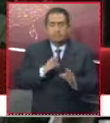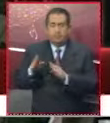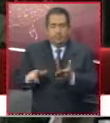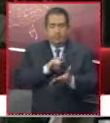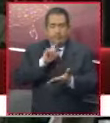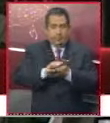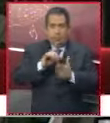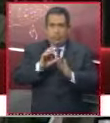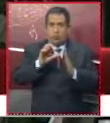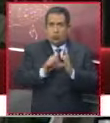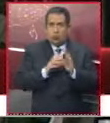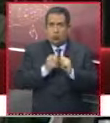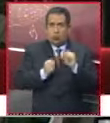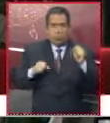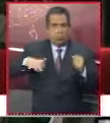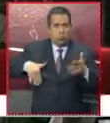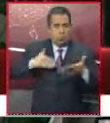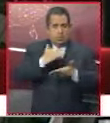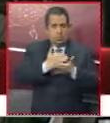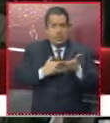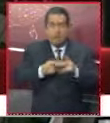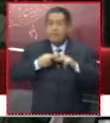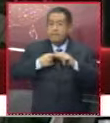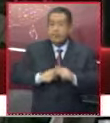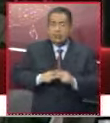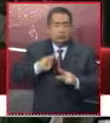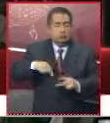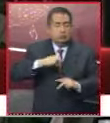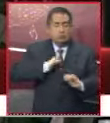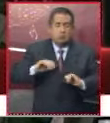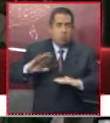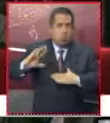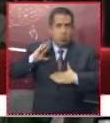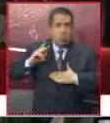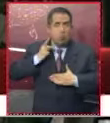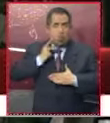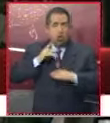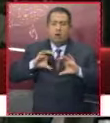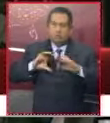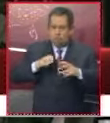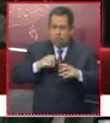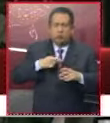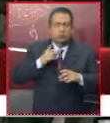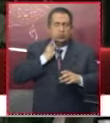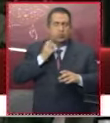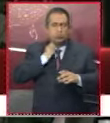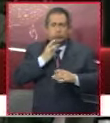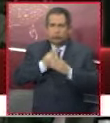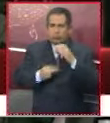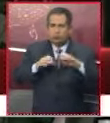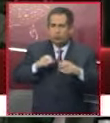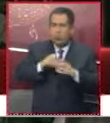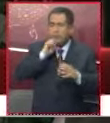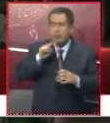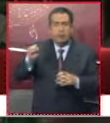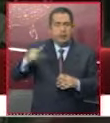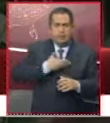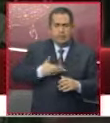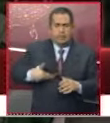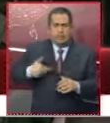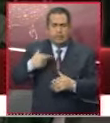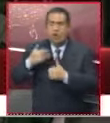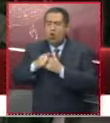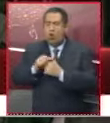constitucional recién aprobada es el inicio de un compromiso político del Congreso de la Unión y sin duda del Ejecutivo Federal con